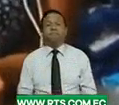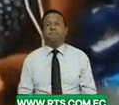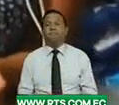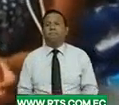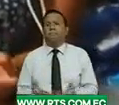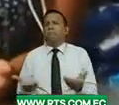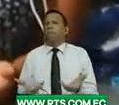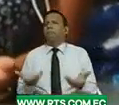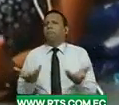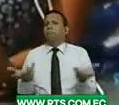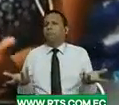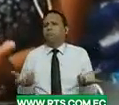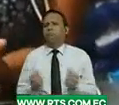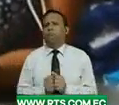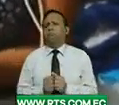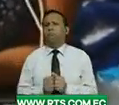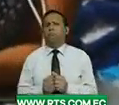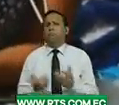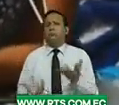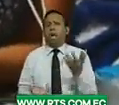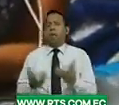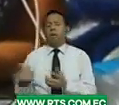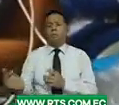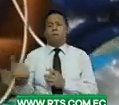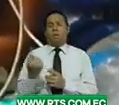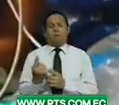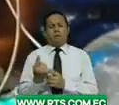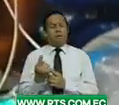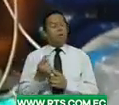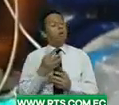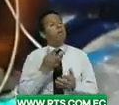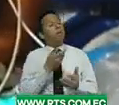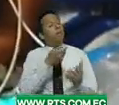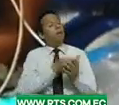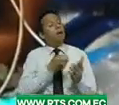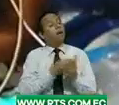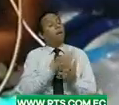sabemos, si me vienes a decir, véndame 20 uniformes, ¿para qué desea?